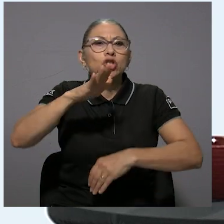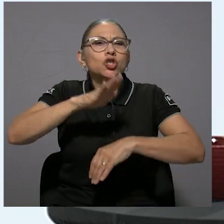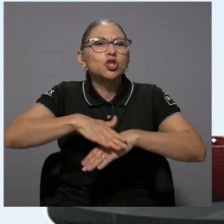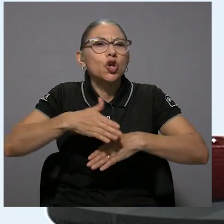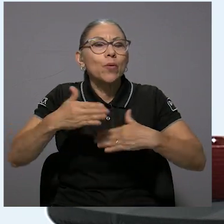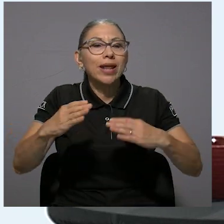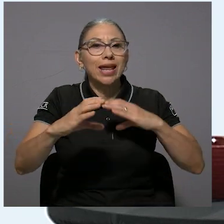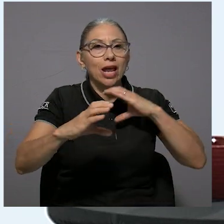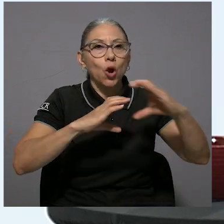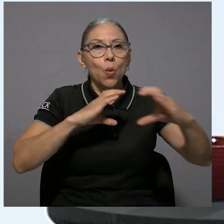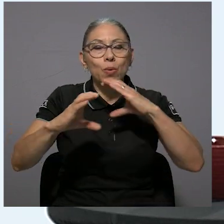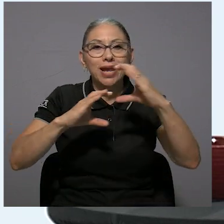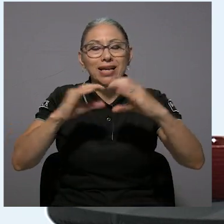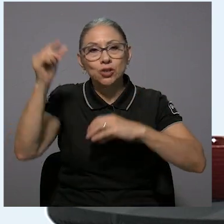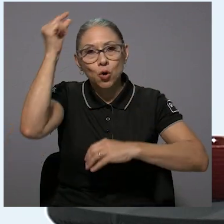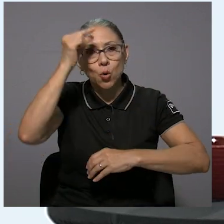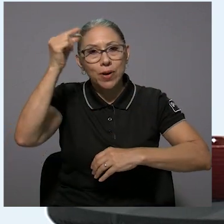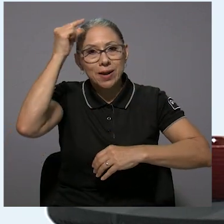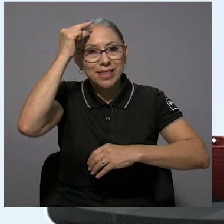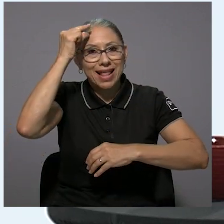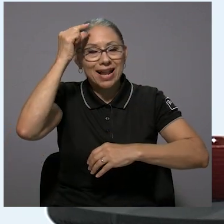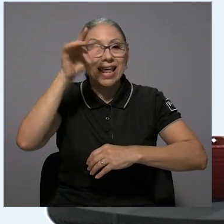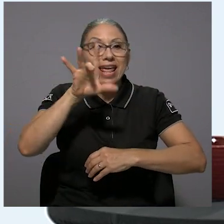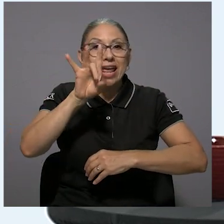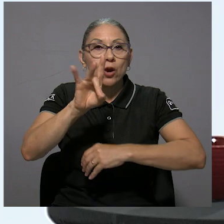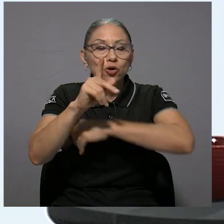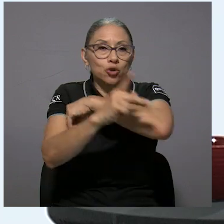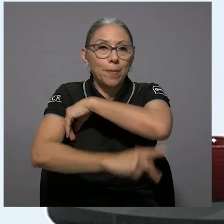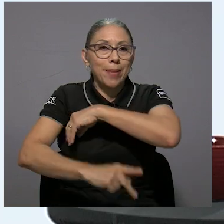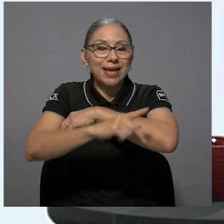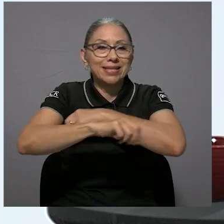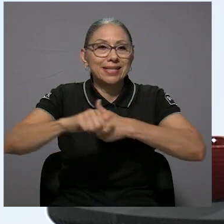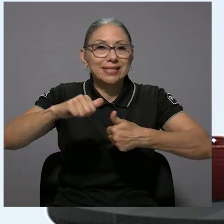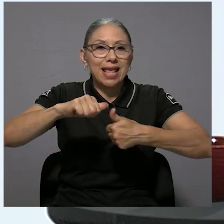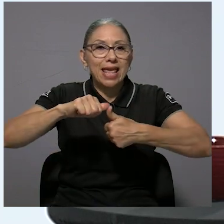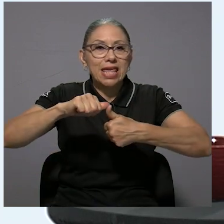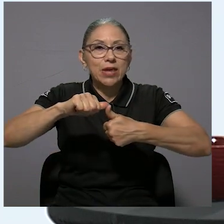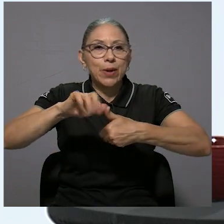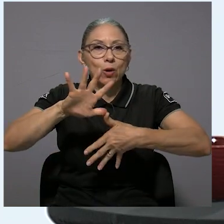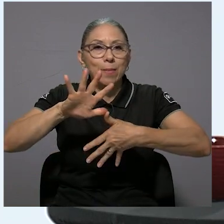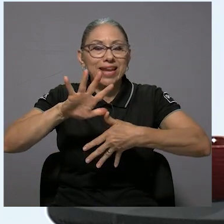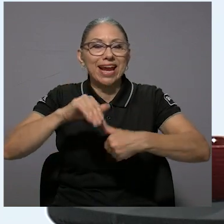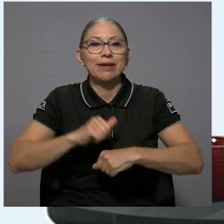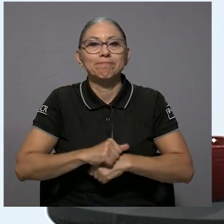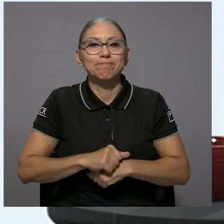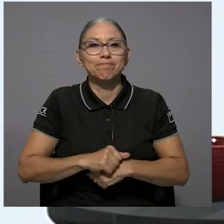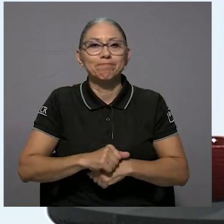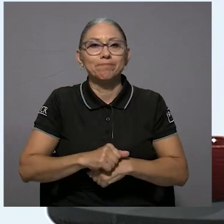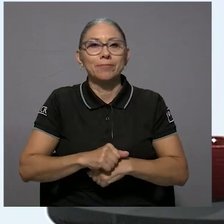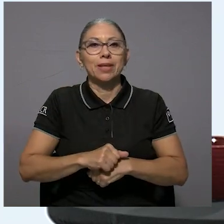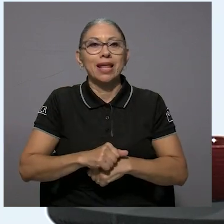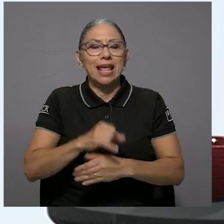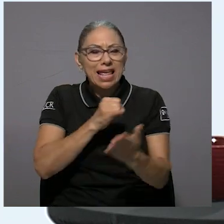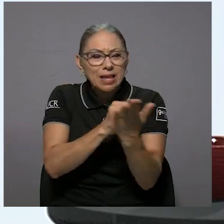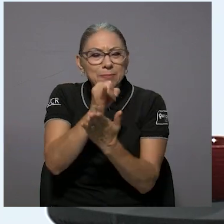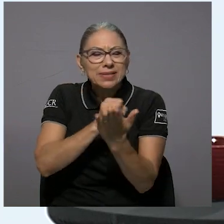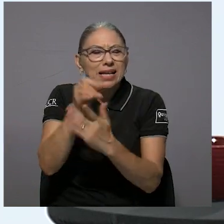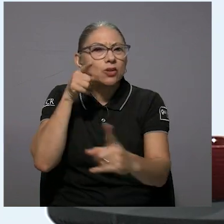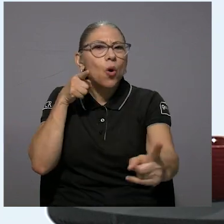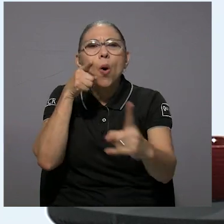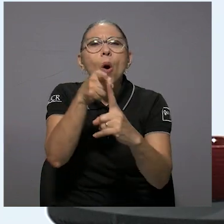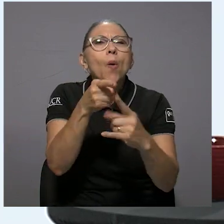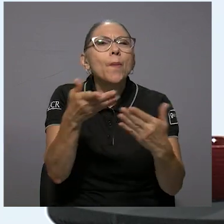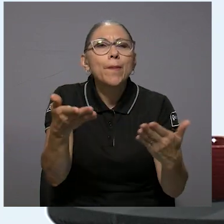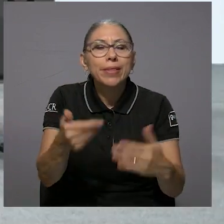sobre comunicación gubernamental en 8 países de Iberoamérica. Objetivos de la investigación,